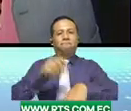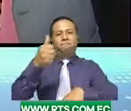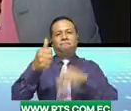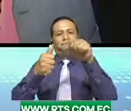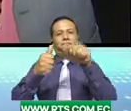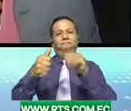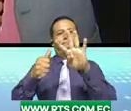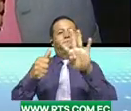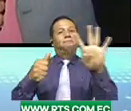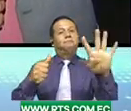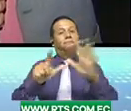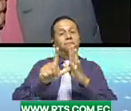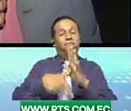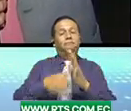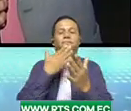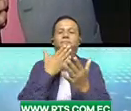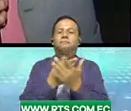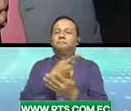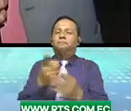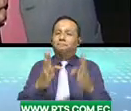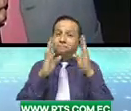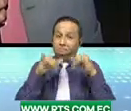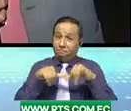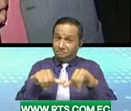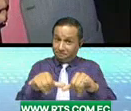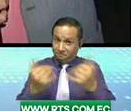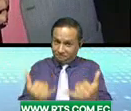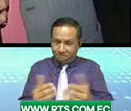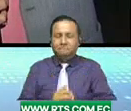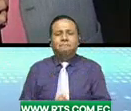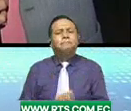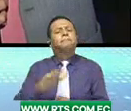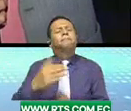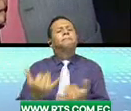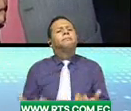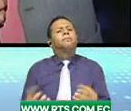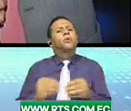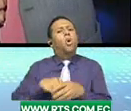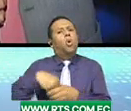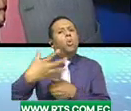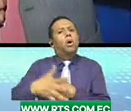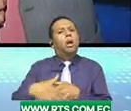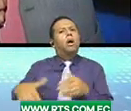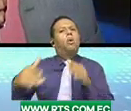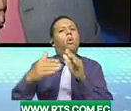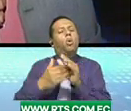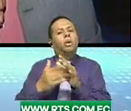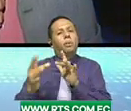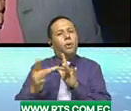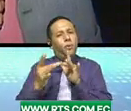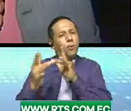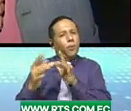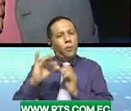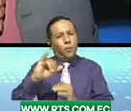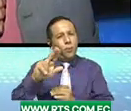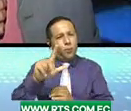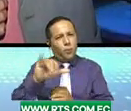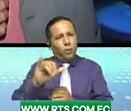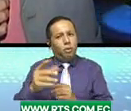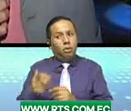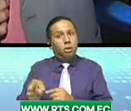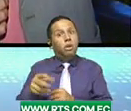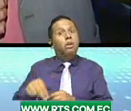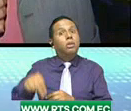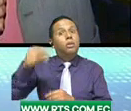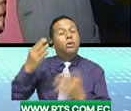Con 44 minutos. Gracias, amigos, por permanecer en nuestra sintonía. Y salimos de estudios para contactarnos con Julio César Saona, que permanece